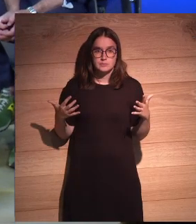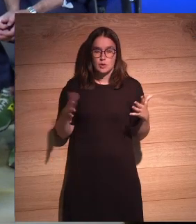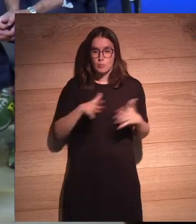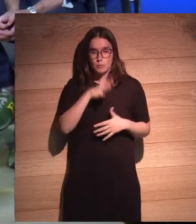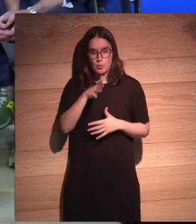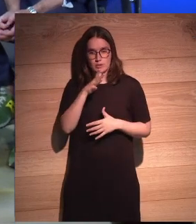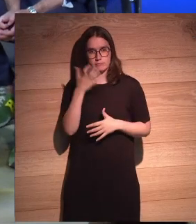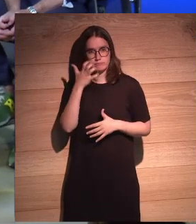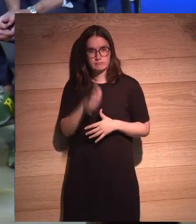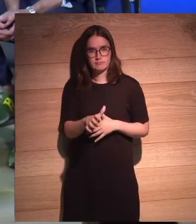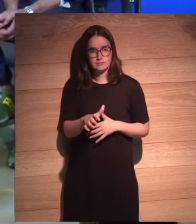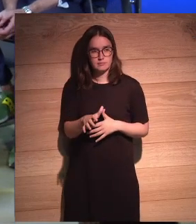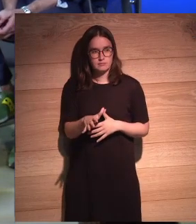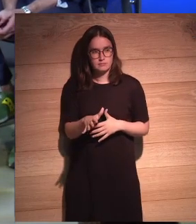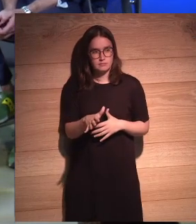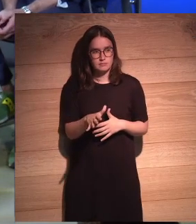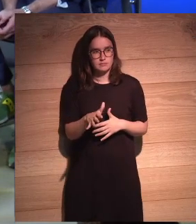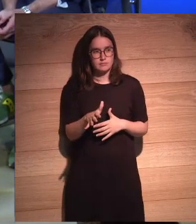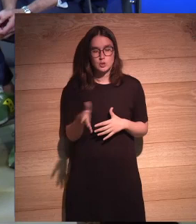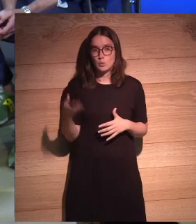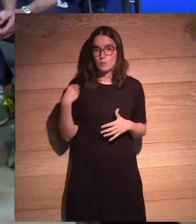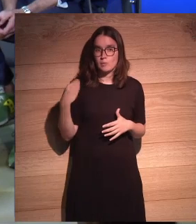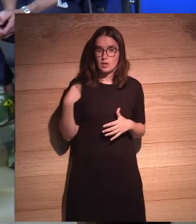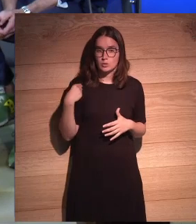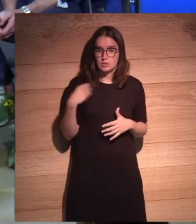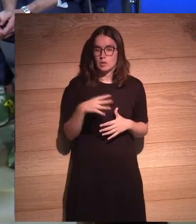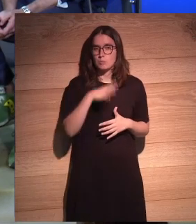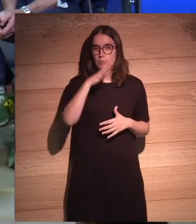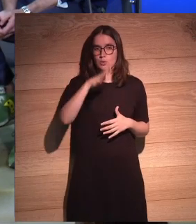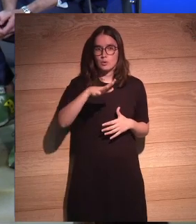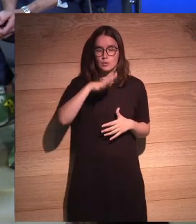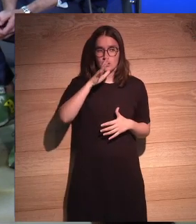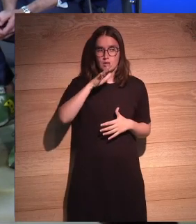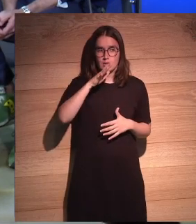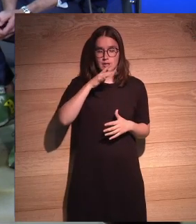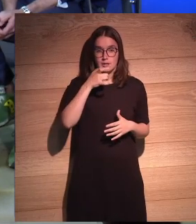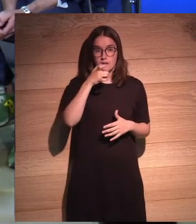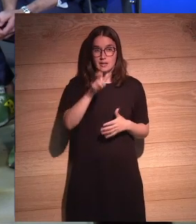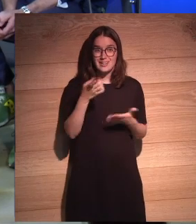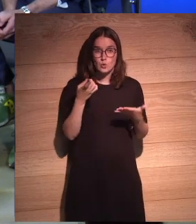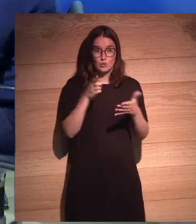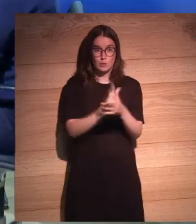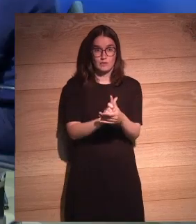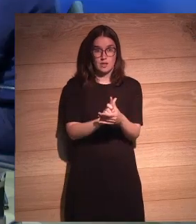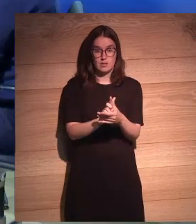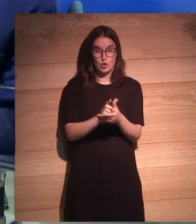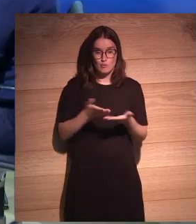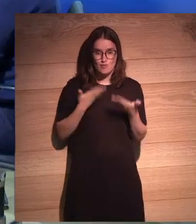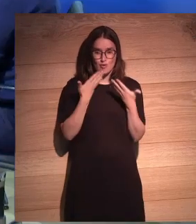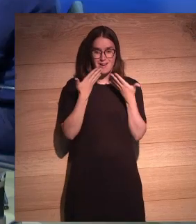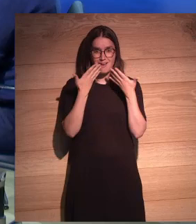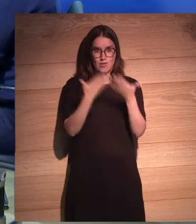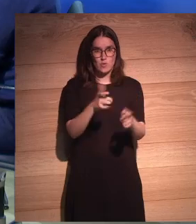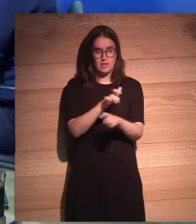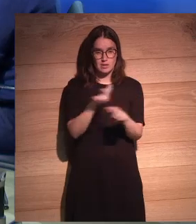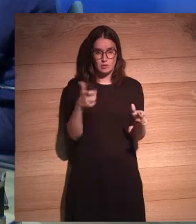por eso me ha extrañado su pregunta, porque el término de inclusividad como ayuda a la